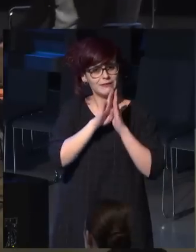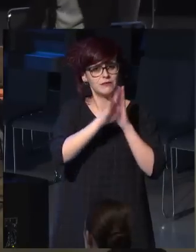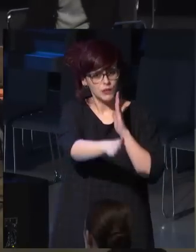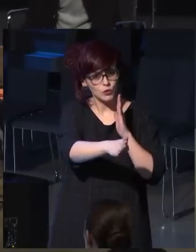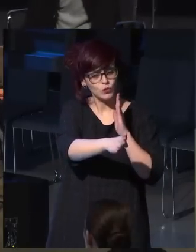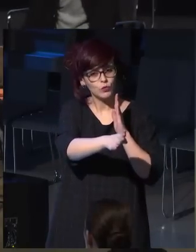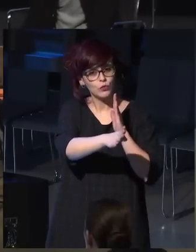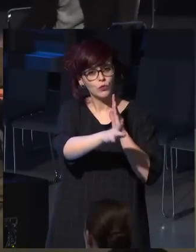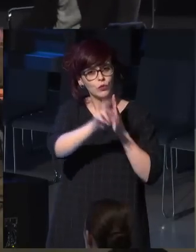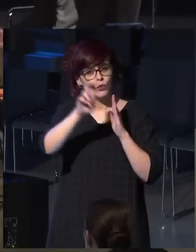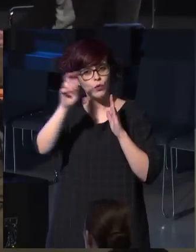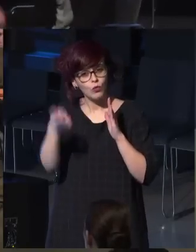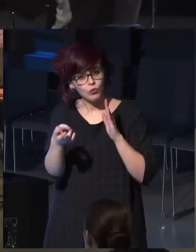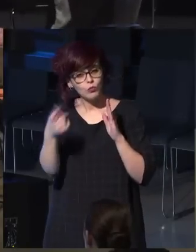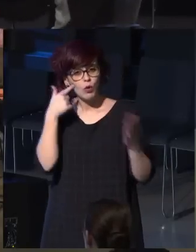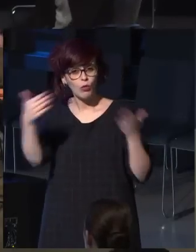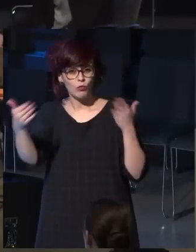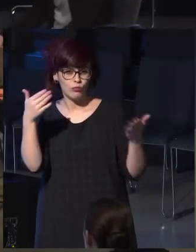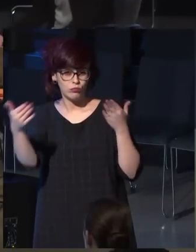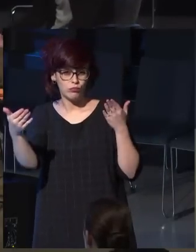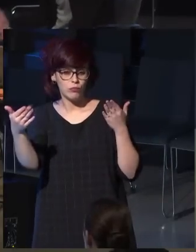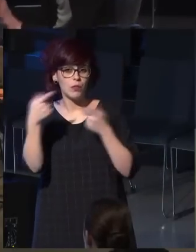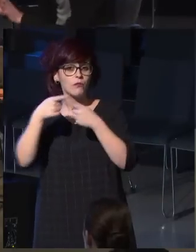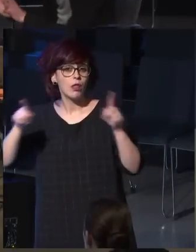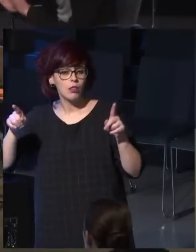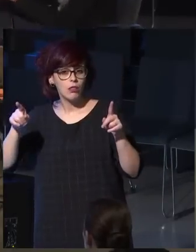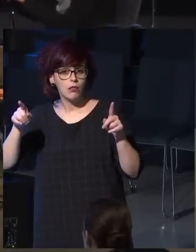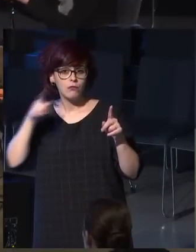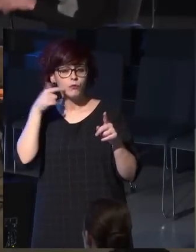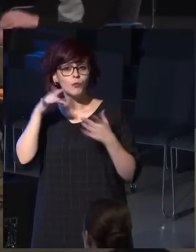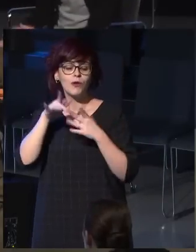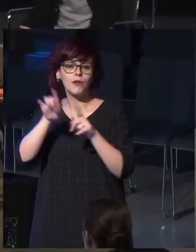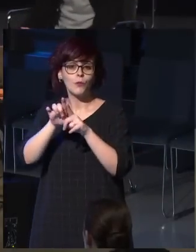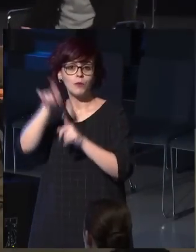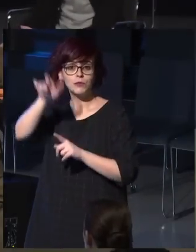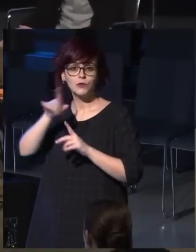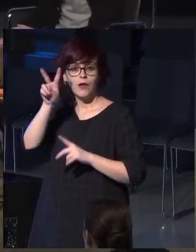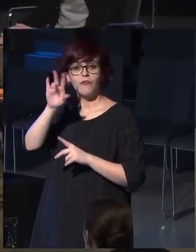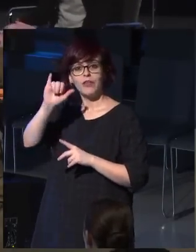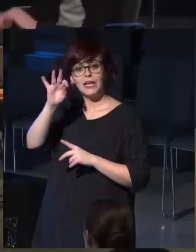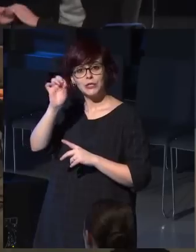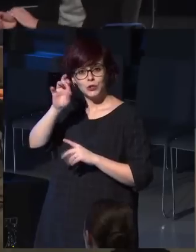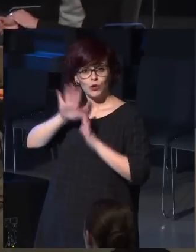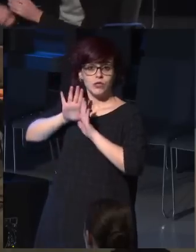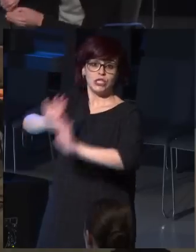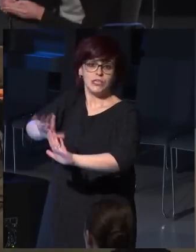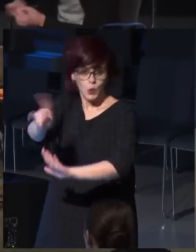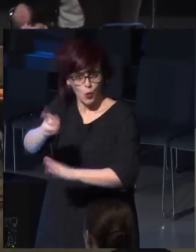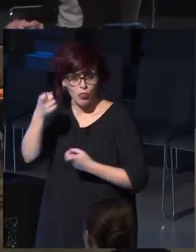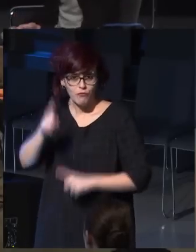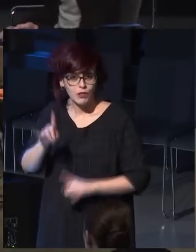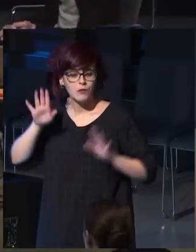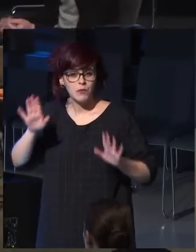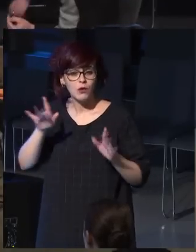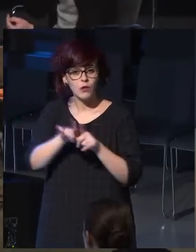directo, y la diferencia había que hacer, pues, no teníamos a nadie empujando a Víctor, al cantante, pero tenía que hacer esto, o sea,